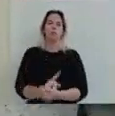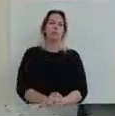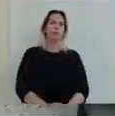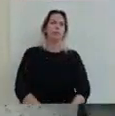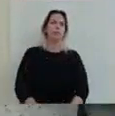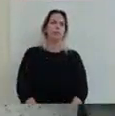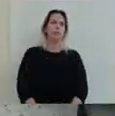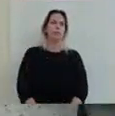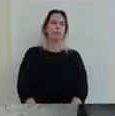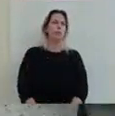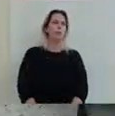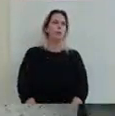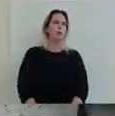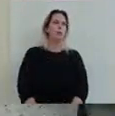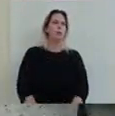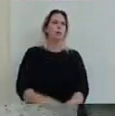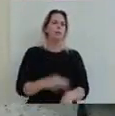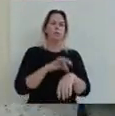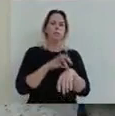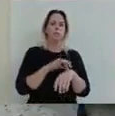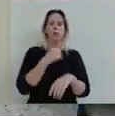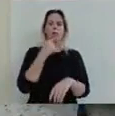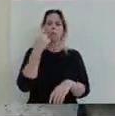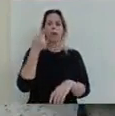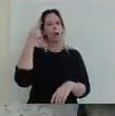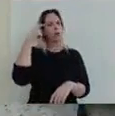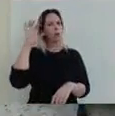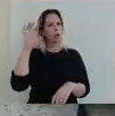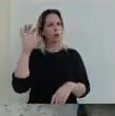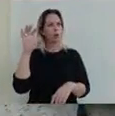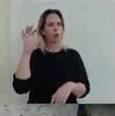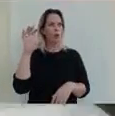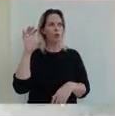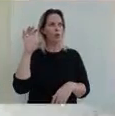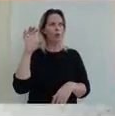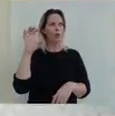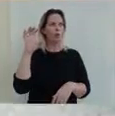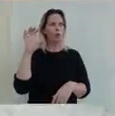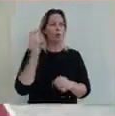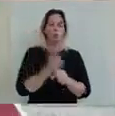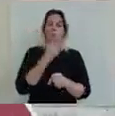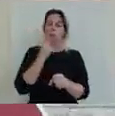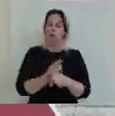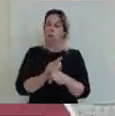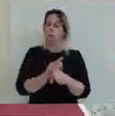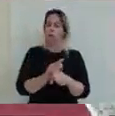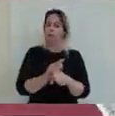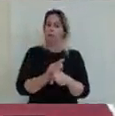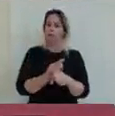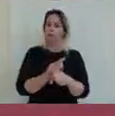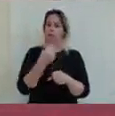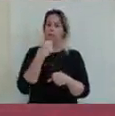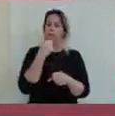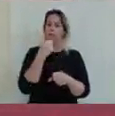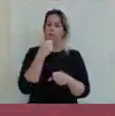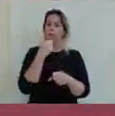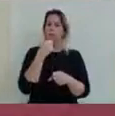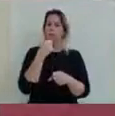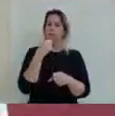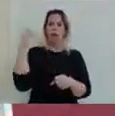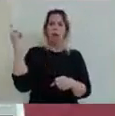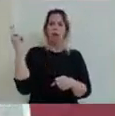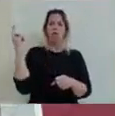Concejal Ferreira Adame. Sí, yo creo que no podemos dejar un precedente asentado violando nuestro propio reglamento